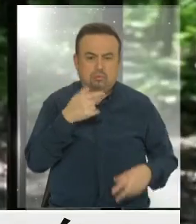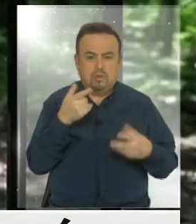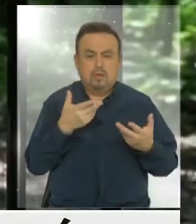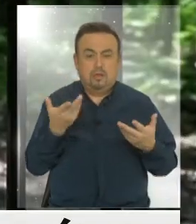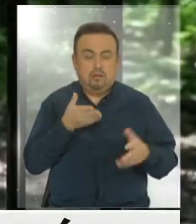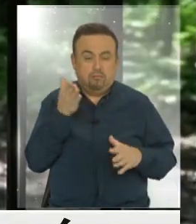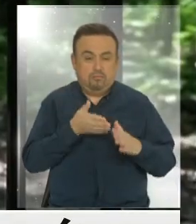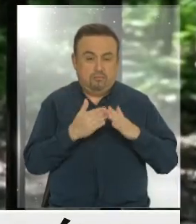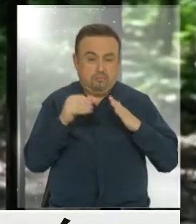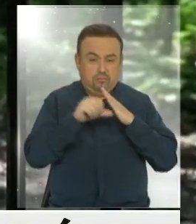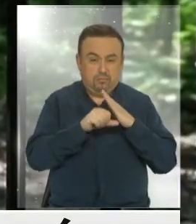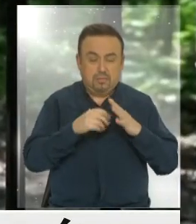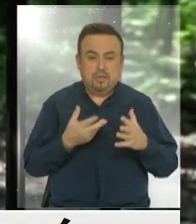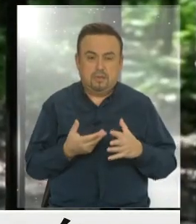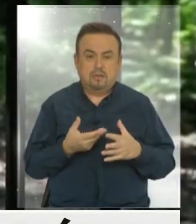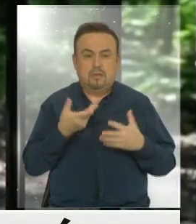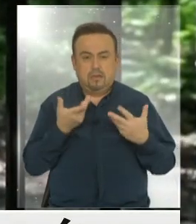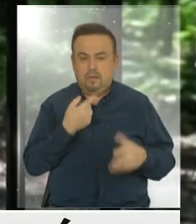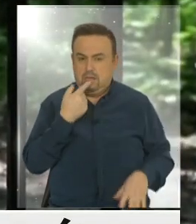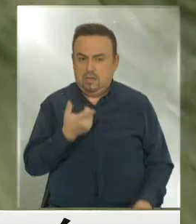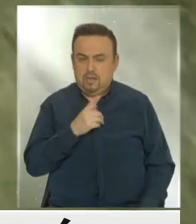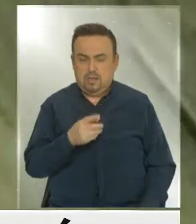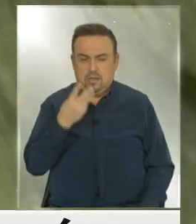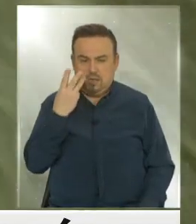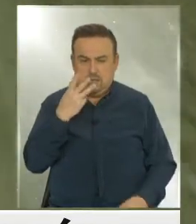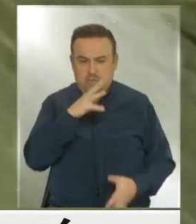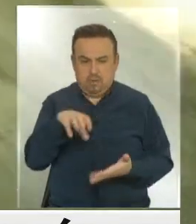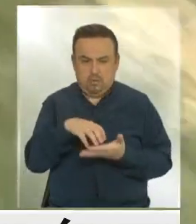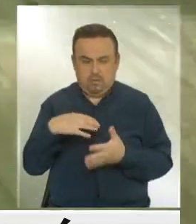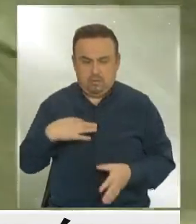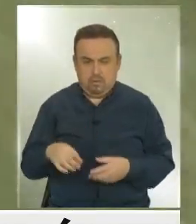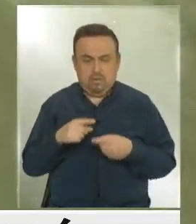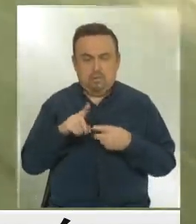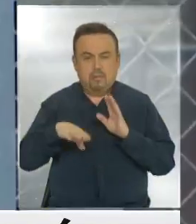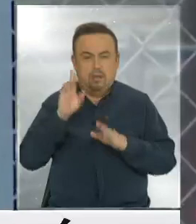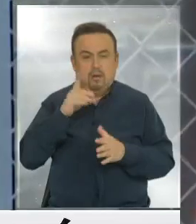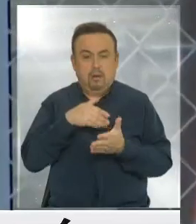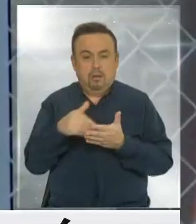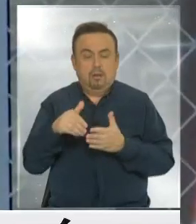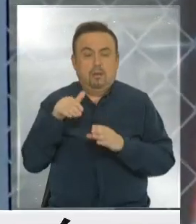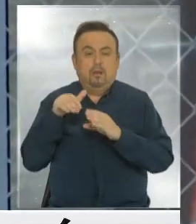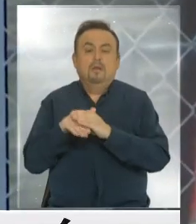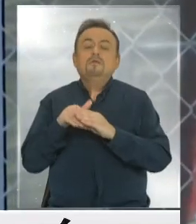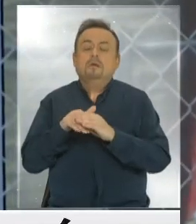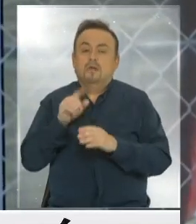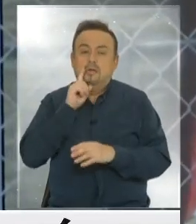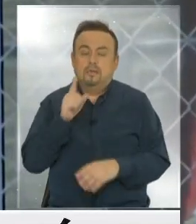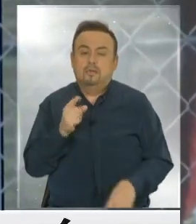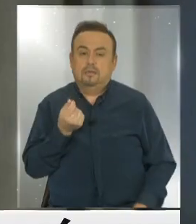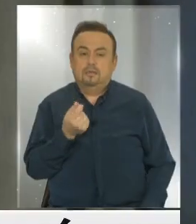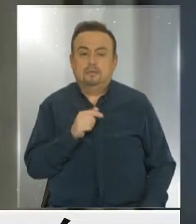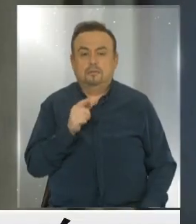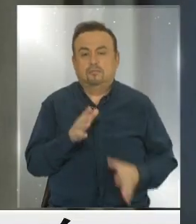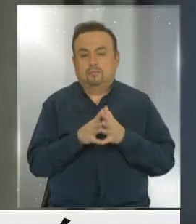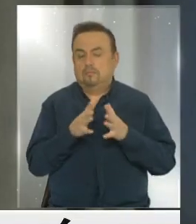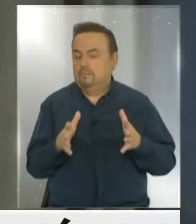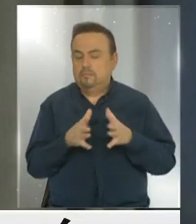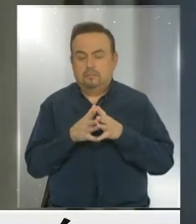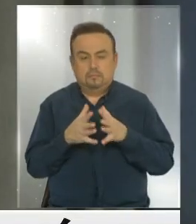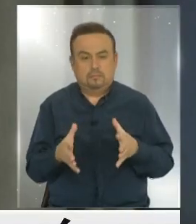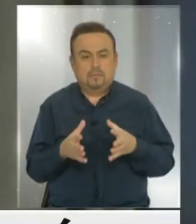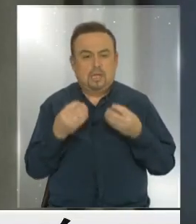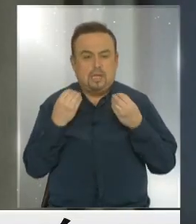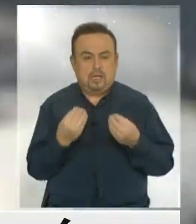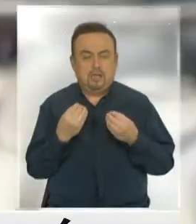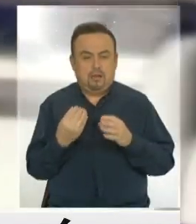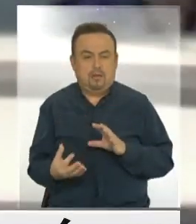las restricciones por la pandemia. El hecho de tener tres ciudadanías, más de $1 millón en efectivo y muy, muy